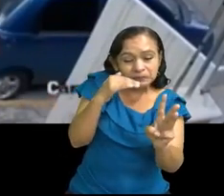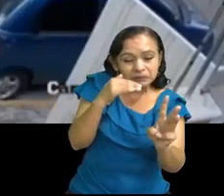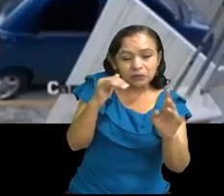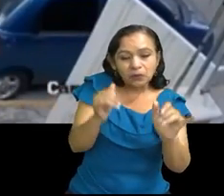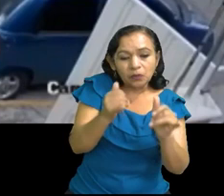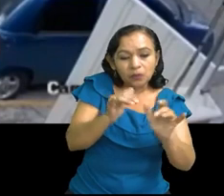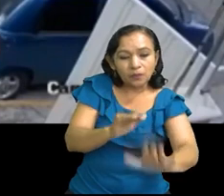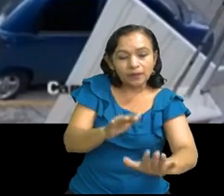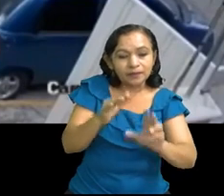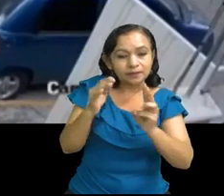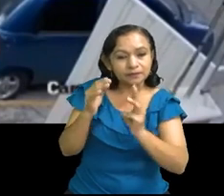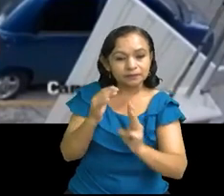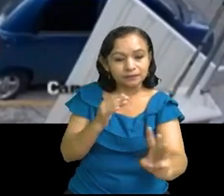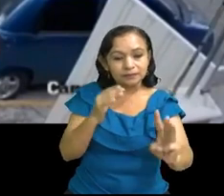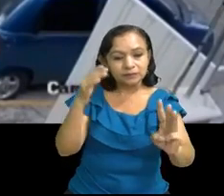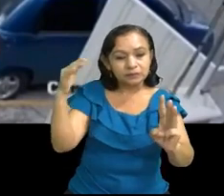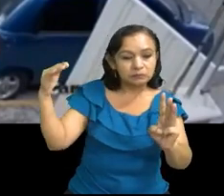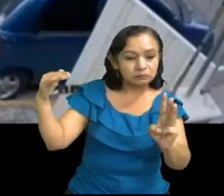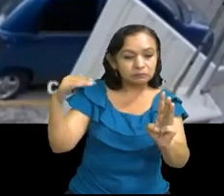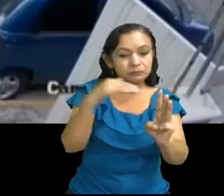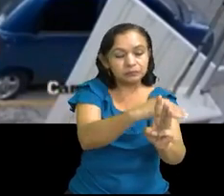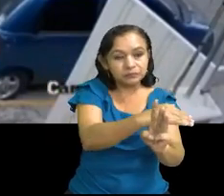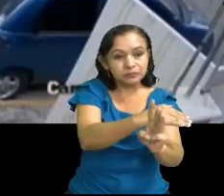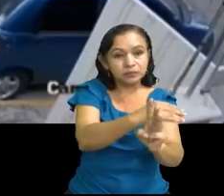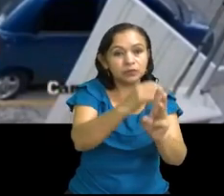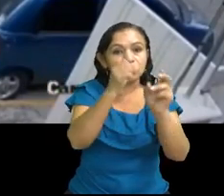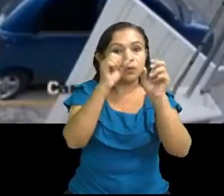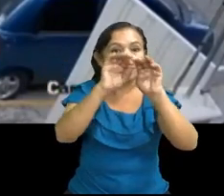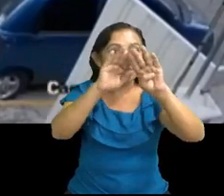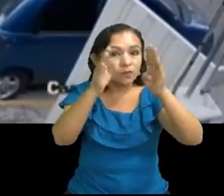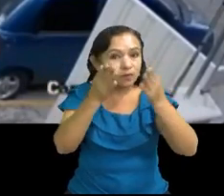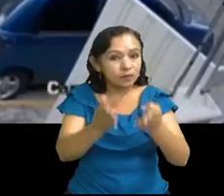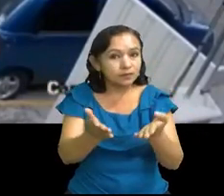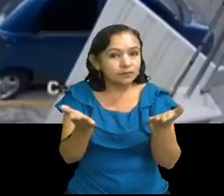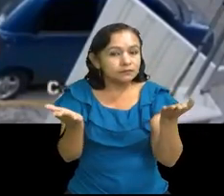juguetes bajo el carro que era conducido por una mujer.